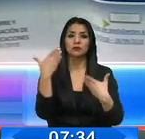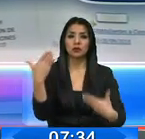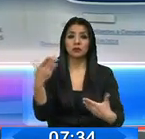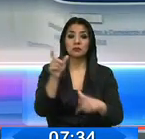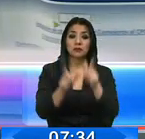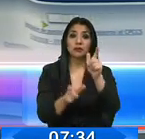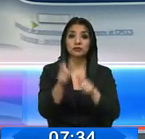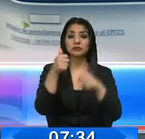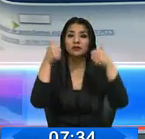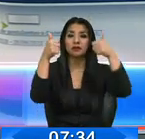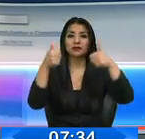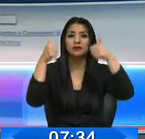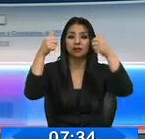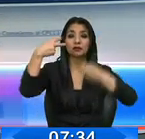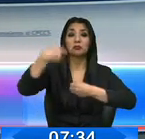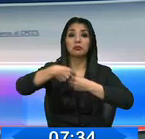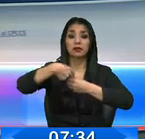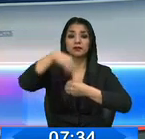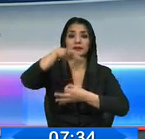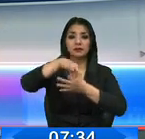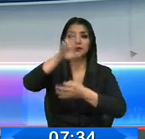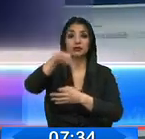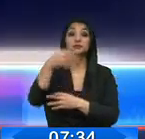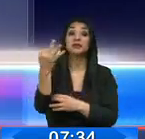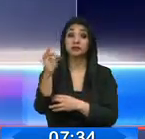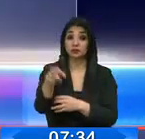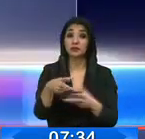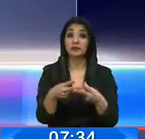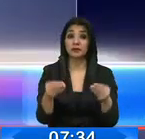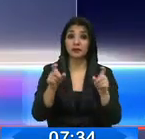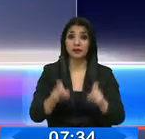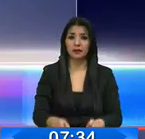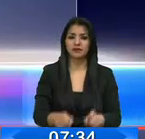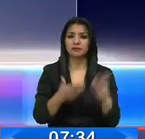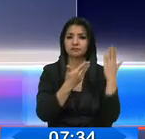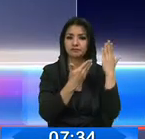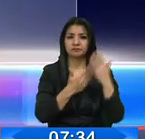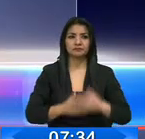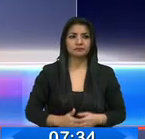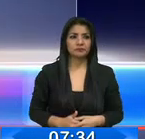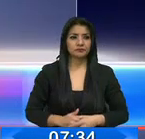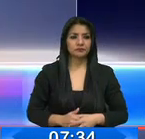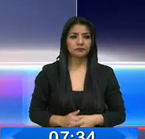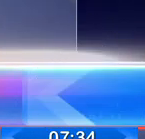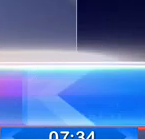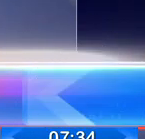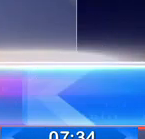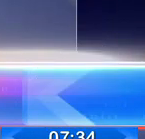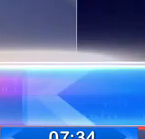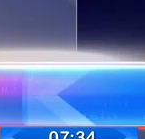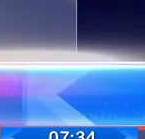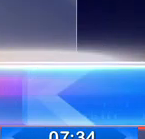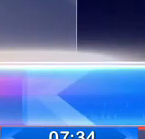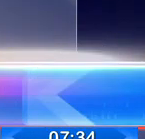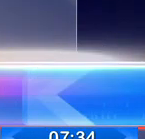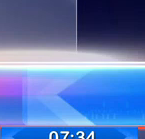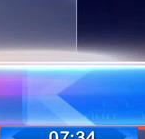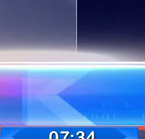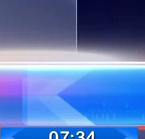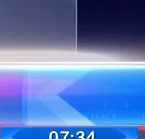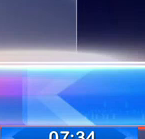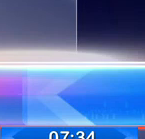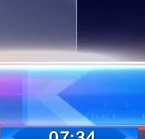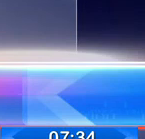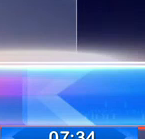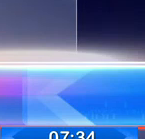que aspiran a participar en las elecciones de 2019. De estos existen 8 casos de partidos políticos y de aspirantes al Consejo